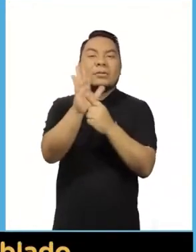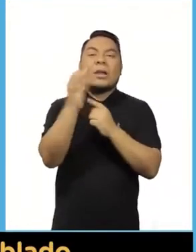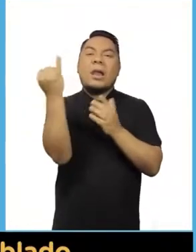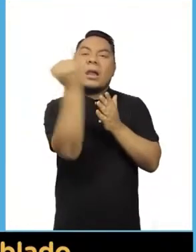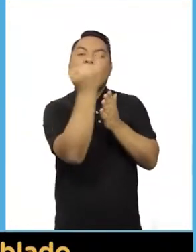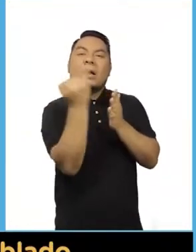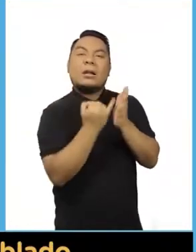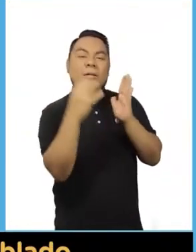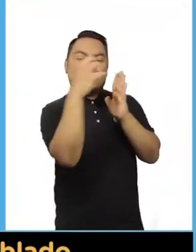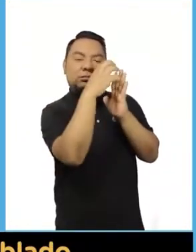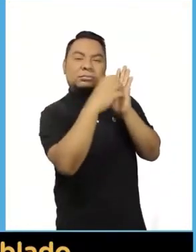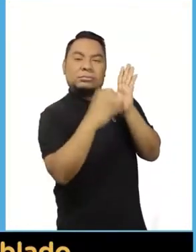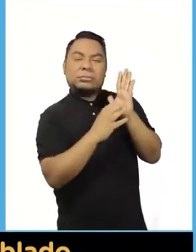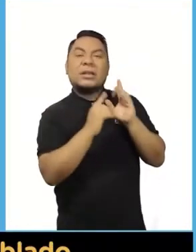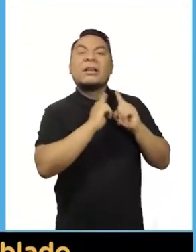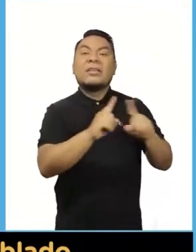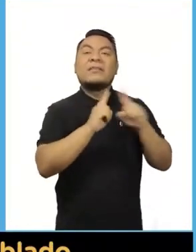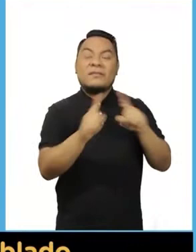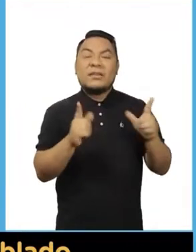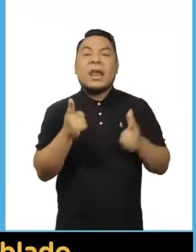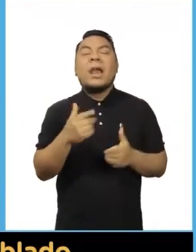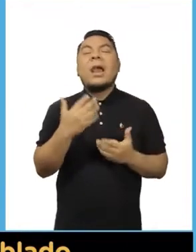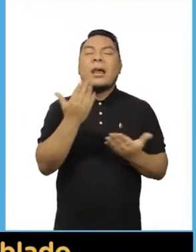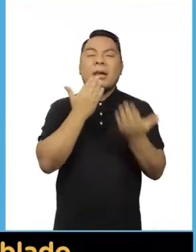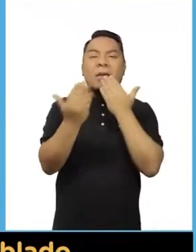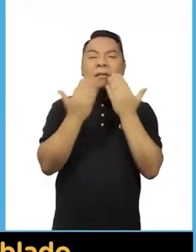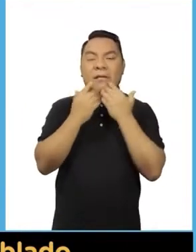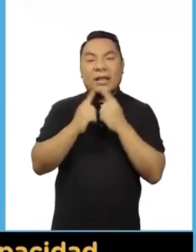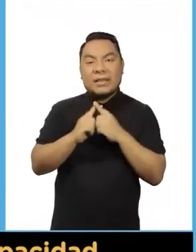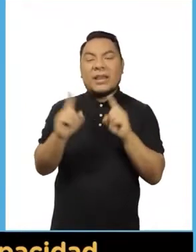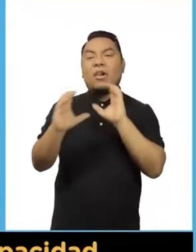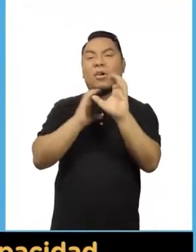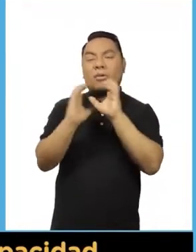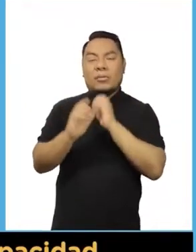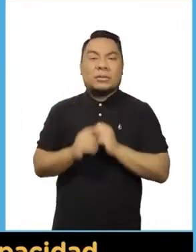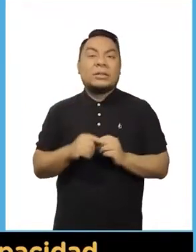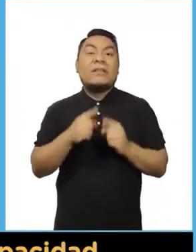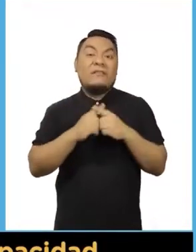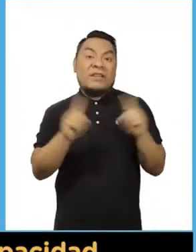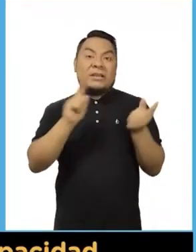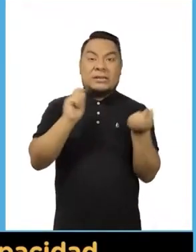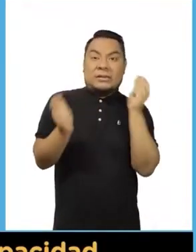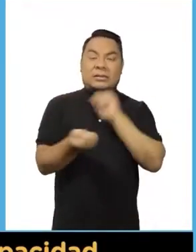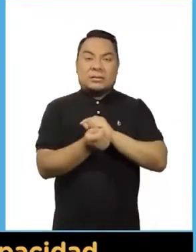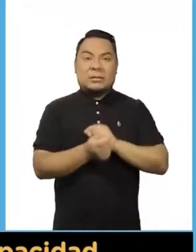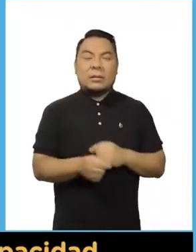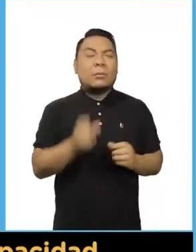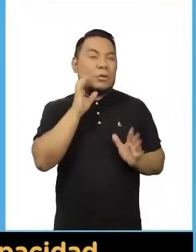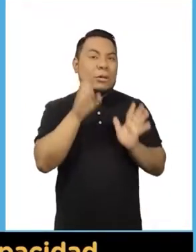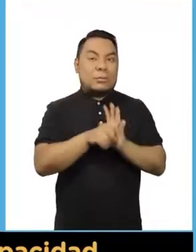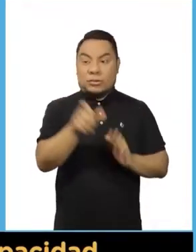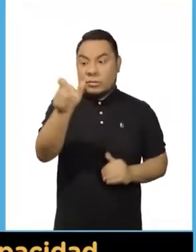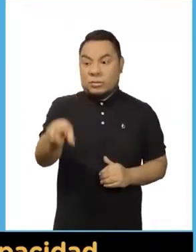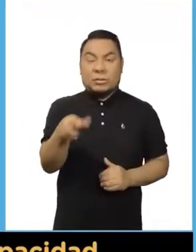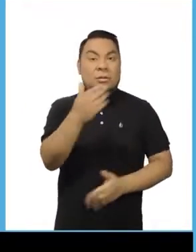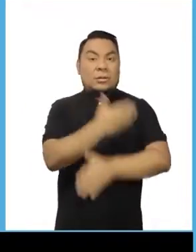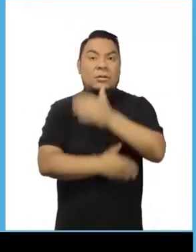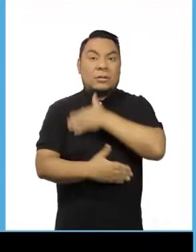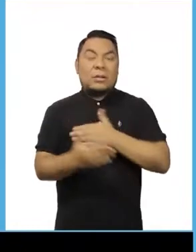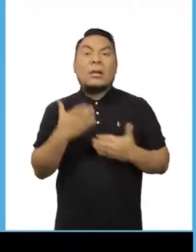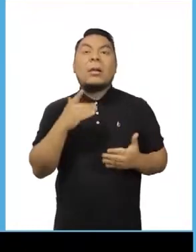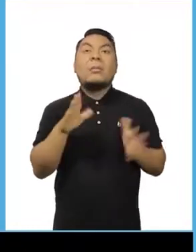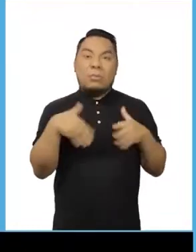con imágenes o pictogramas distintas al lenguaje hablado, que permite que una persona con